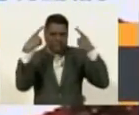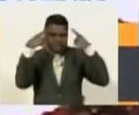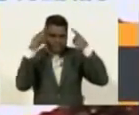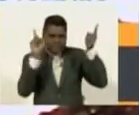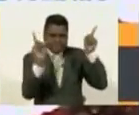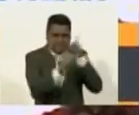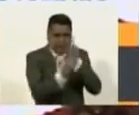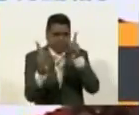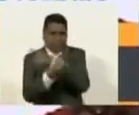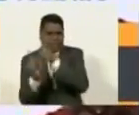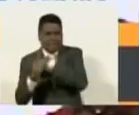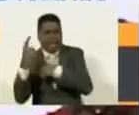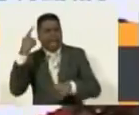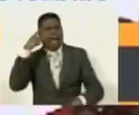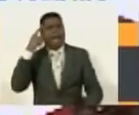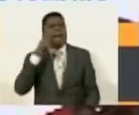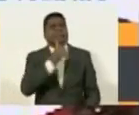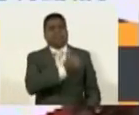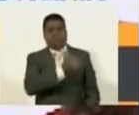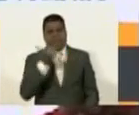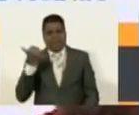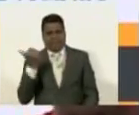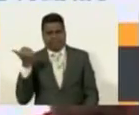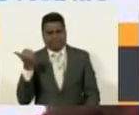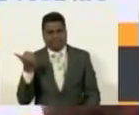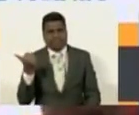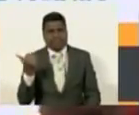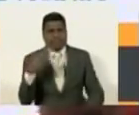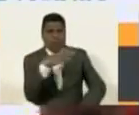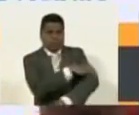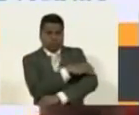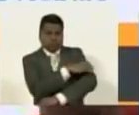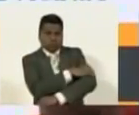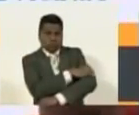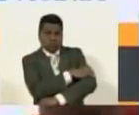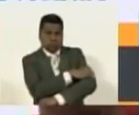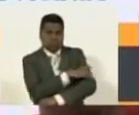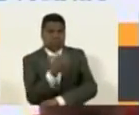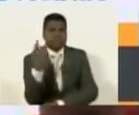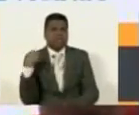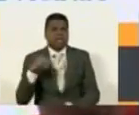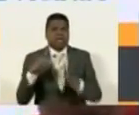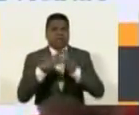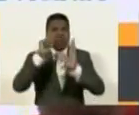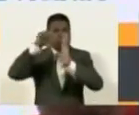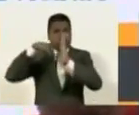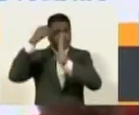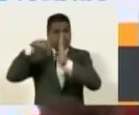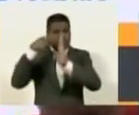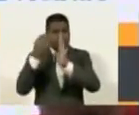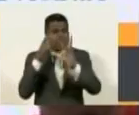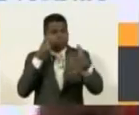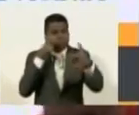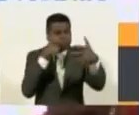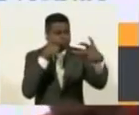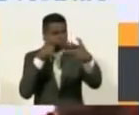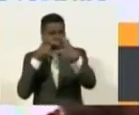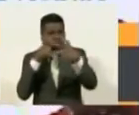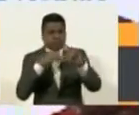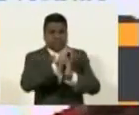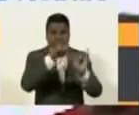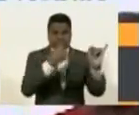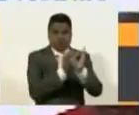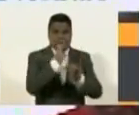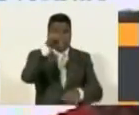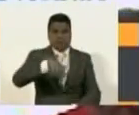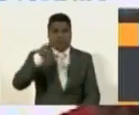Y decía esto porque, bueno, ellos tienen, han tenido y tienen a todos los medios de comunicación nacionales e internacionales. Nuestra batalla